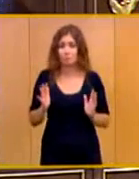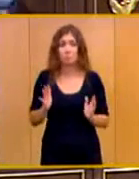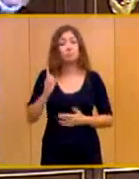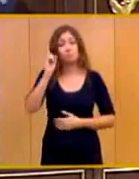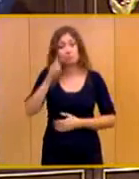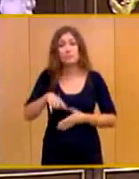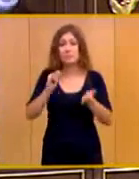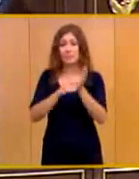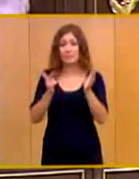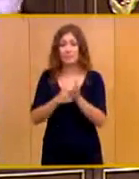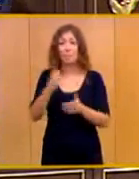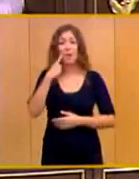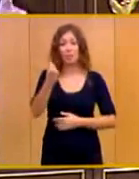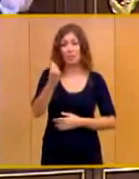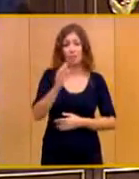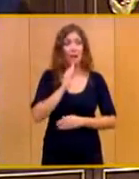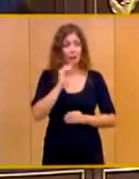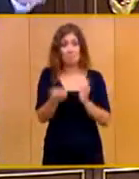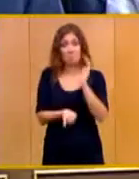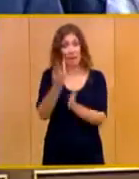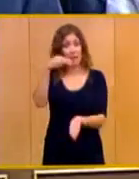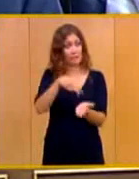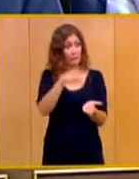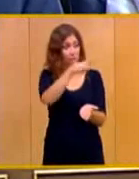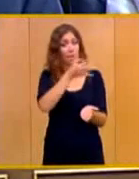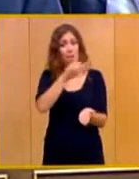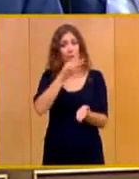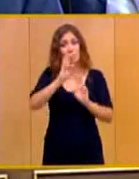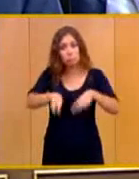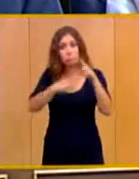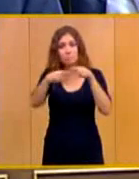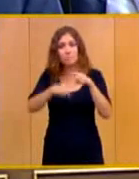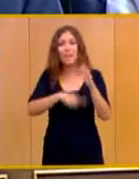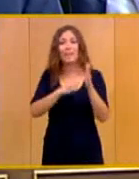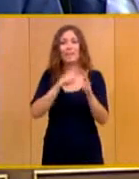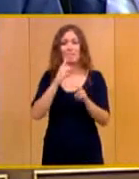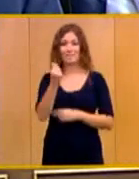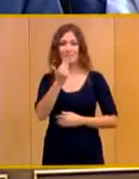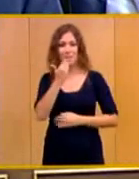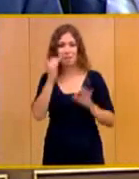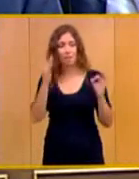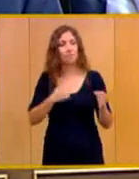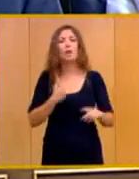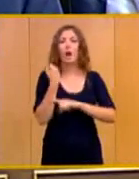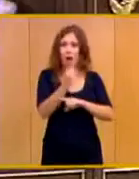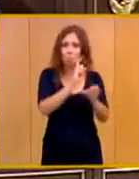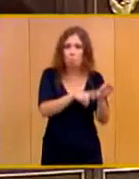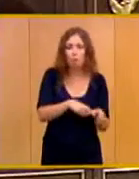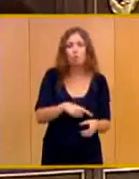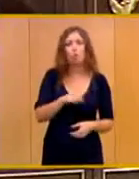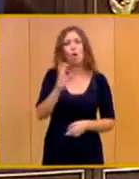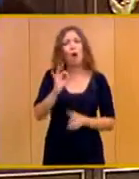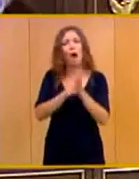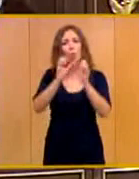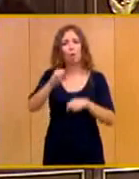sistema financiero, como decía usted esta mañana, la reestructuración y la ley de cajas? ¿Acaso no hemos apoyado los acuerdos de